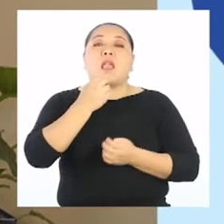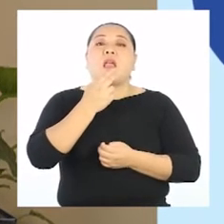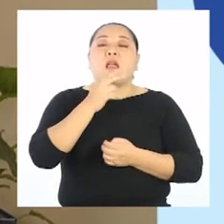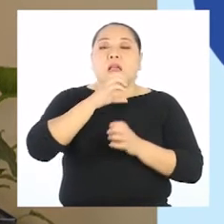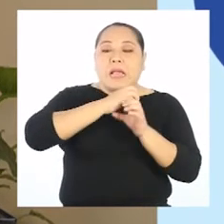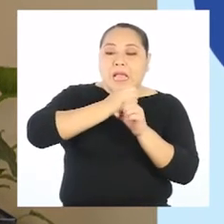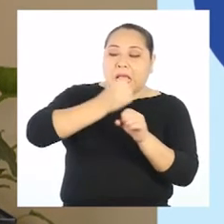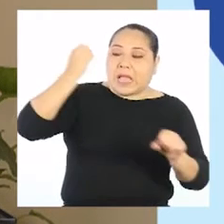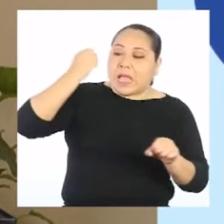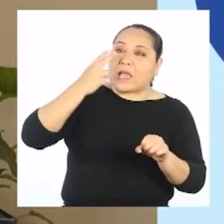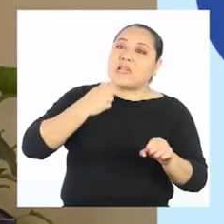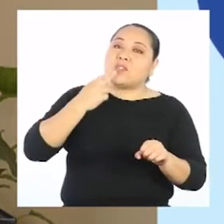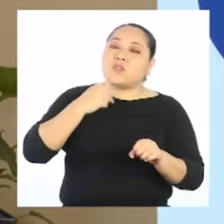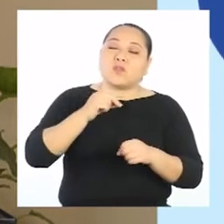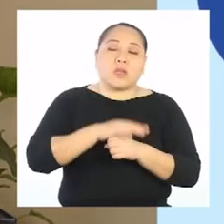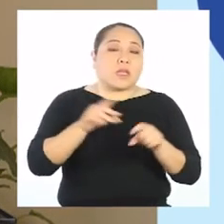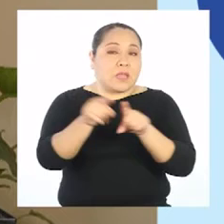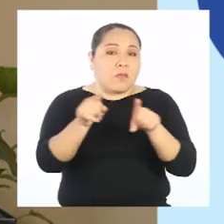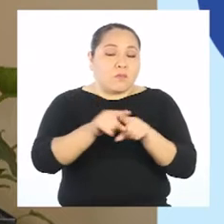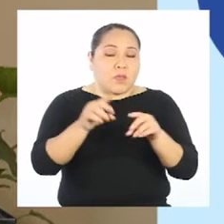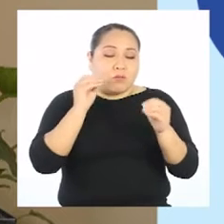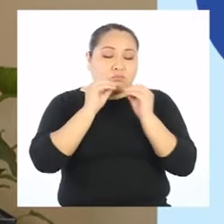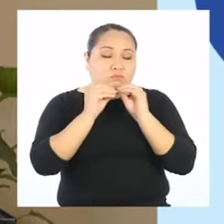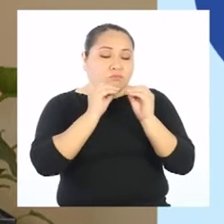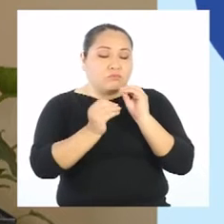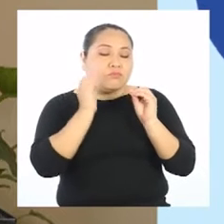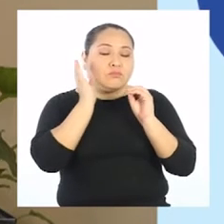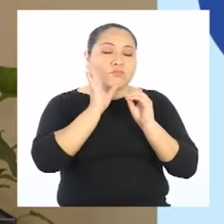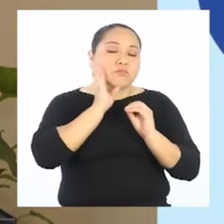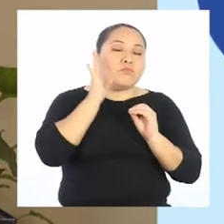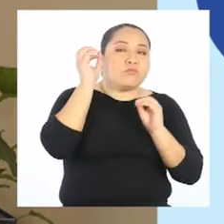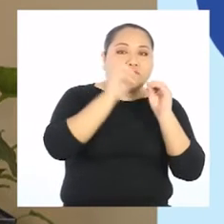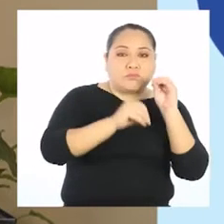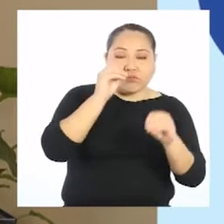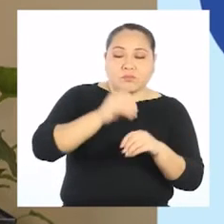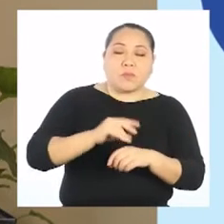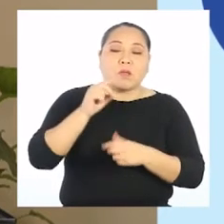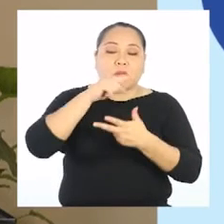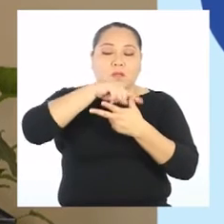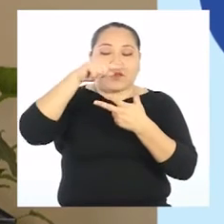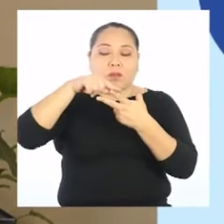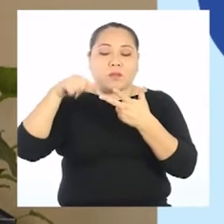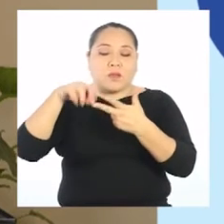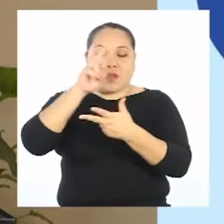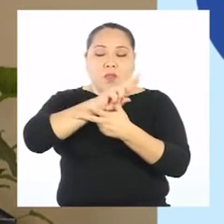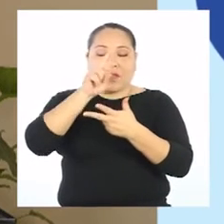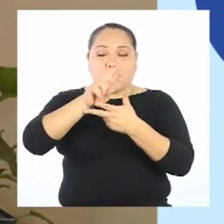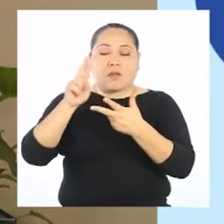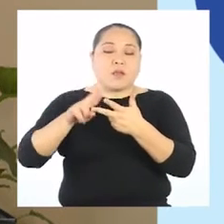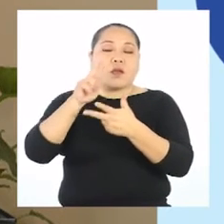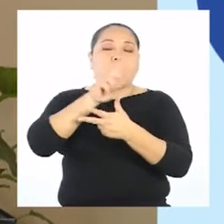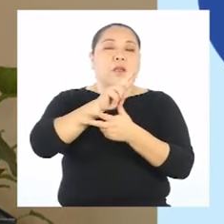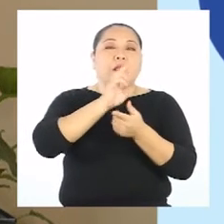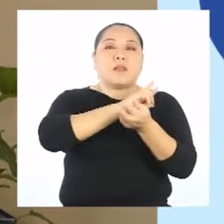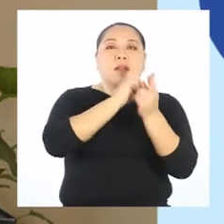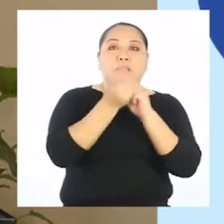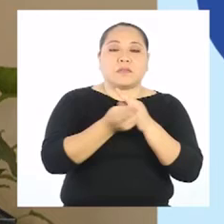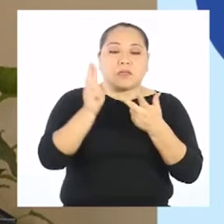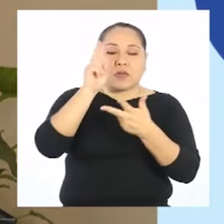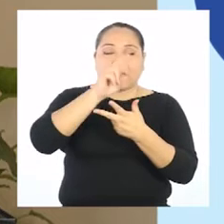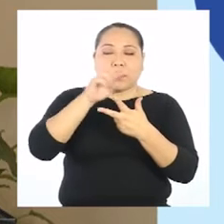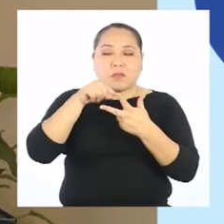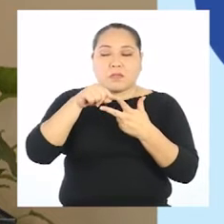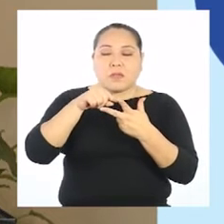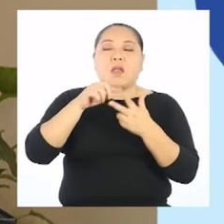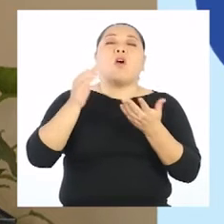podemos segregar adecuadamente los residuos sólidos, poniendo en práctica las 3 R's: